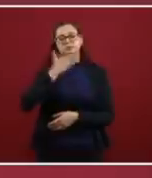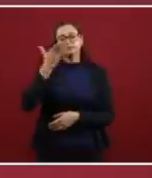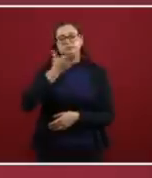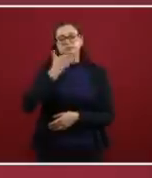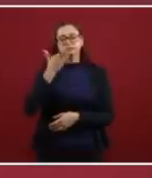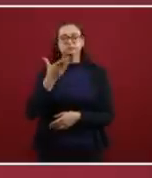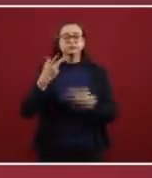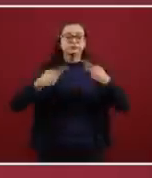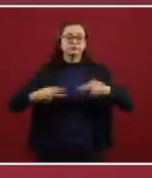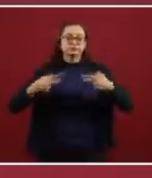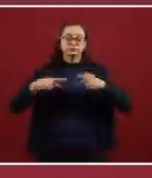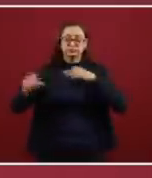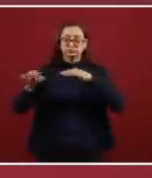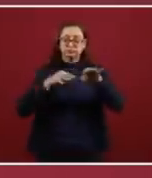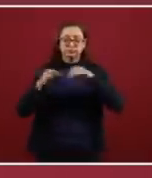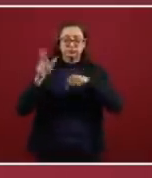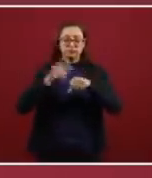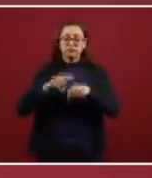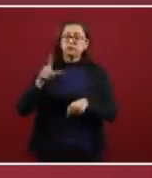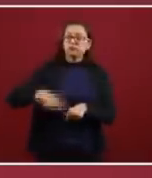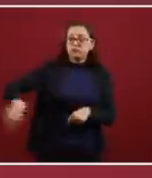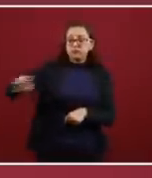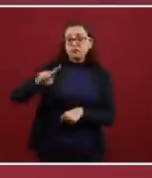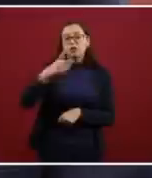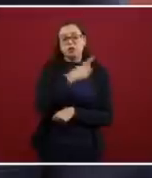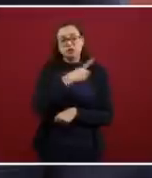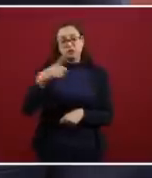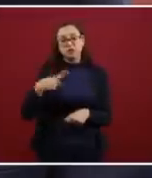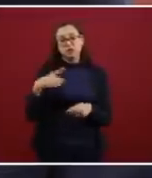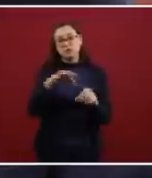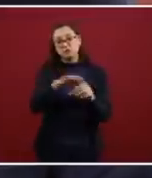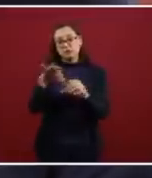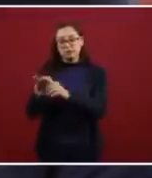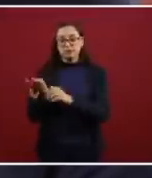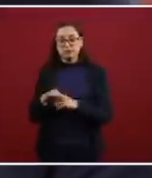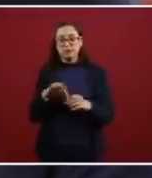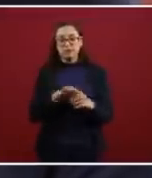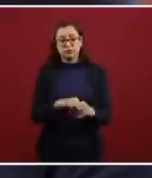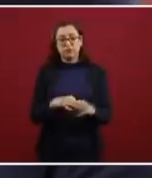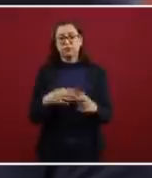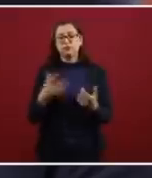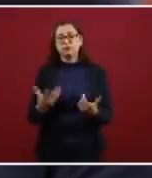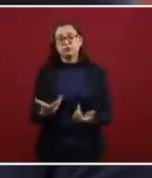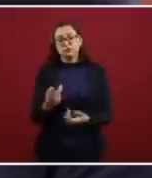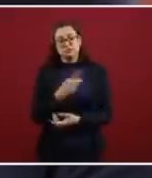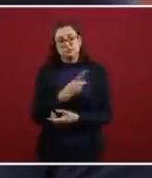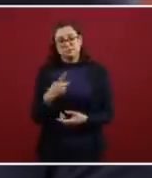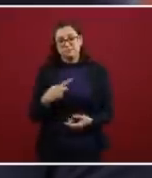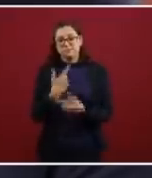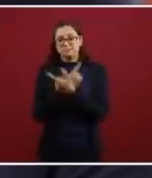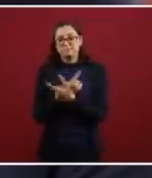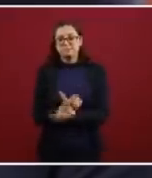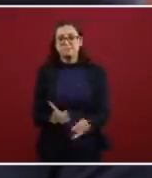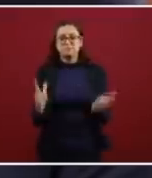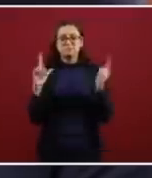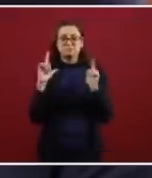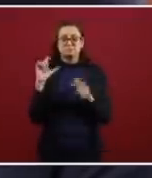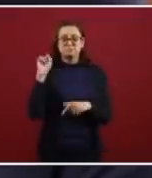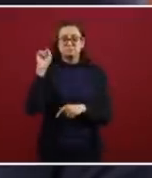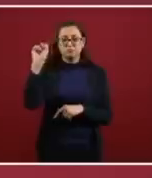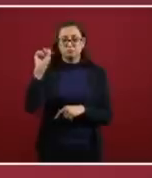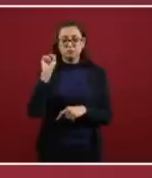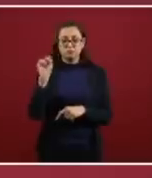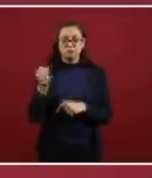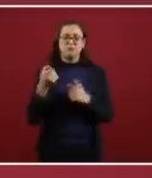Tienen que ser los trabajadores, tiene que haber libertad sindical,